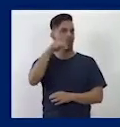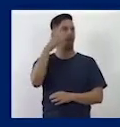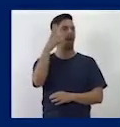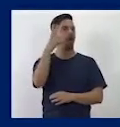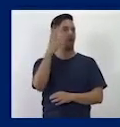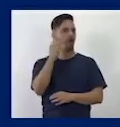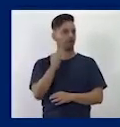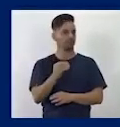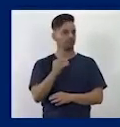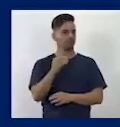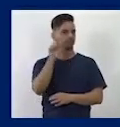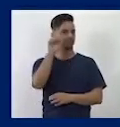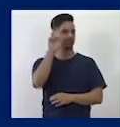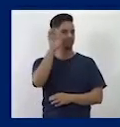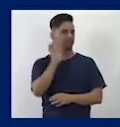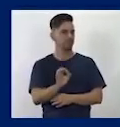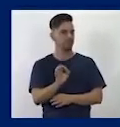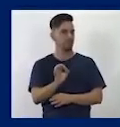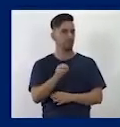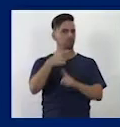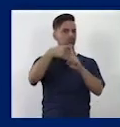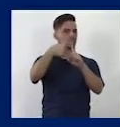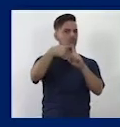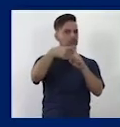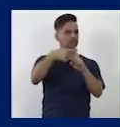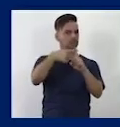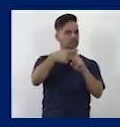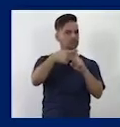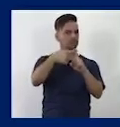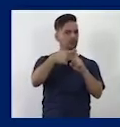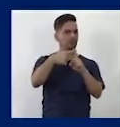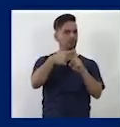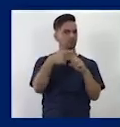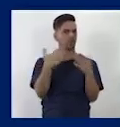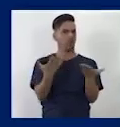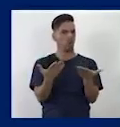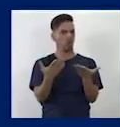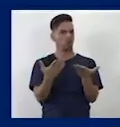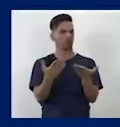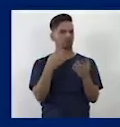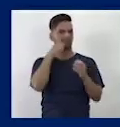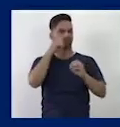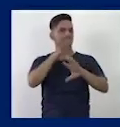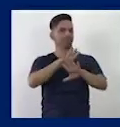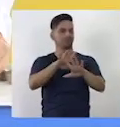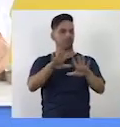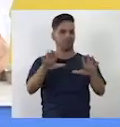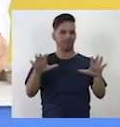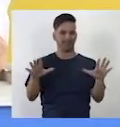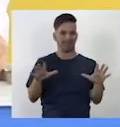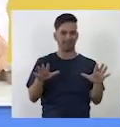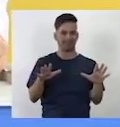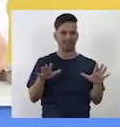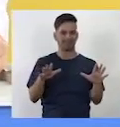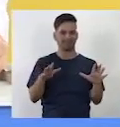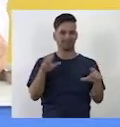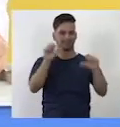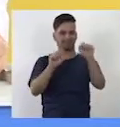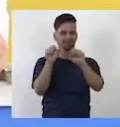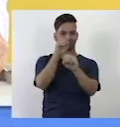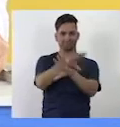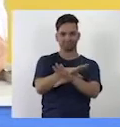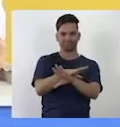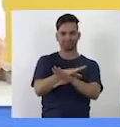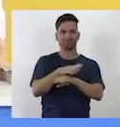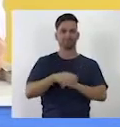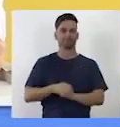el valor de potencial la variación del potencial estándar es positivo la razón espontánea si racionar a